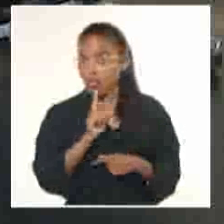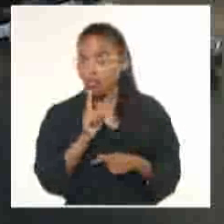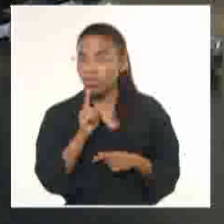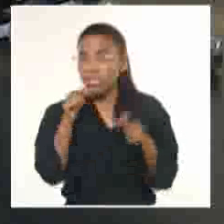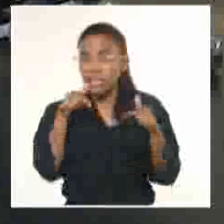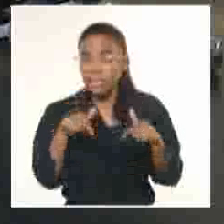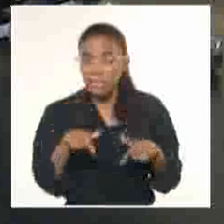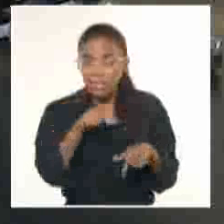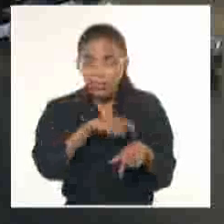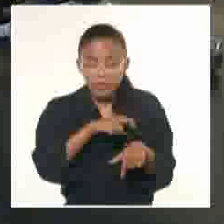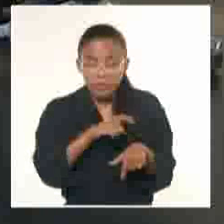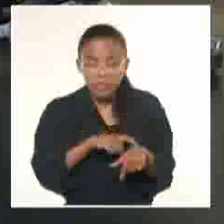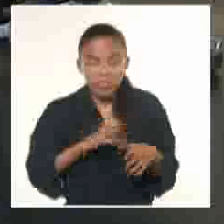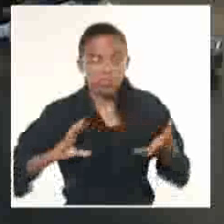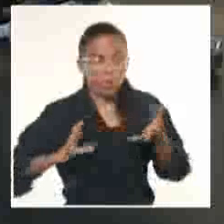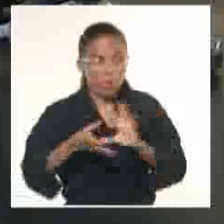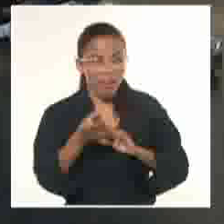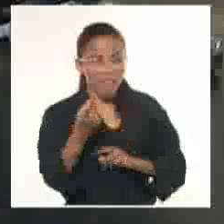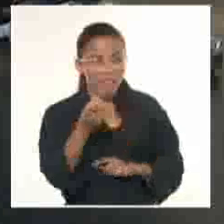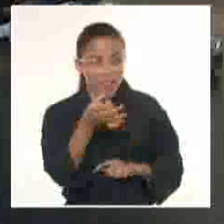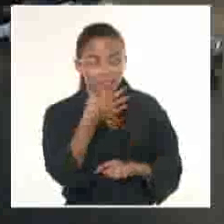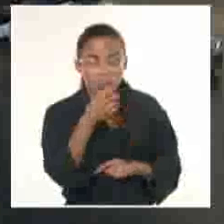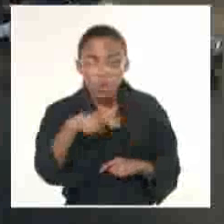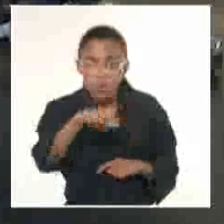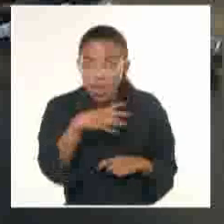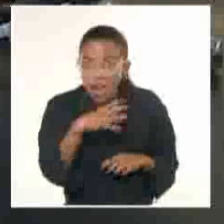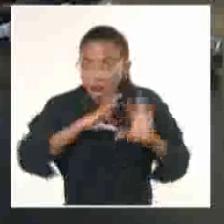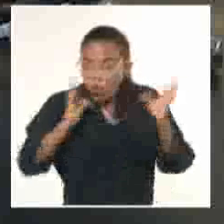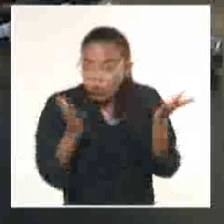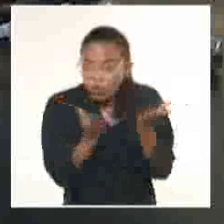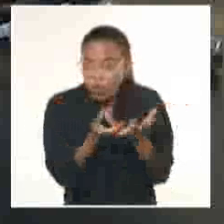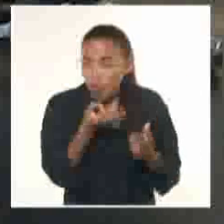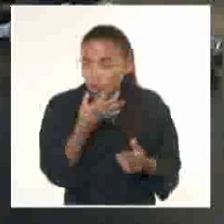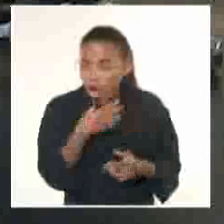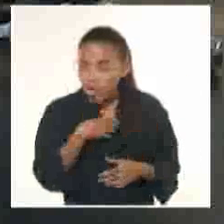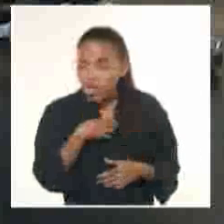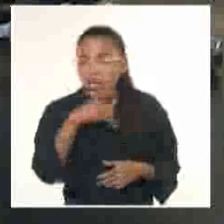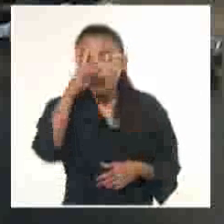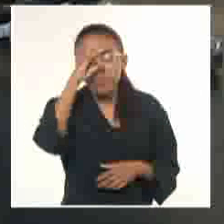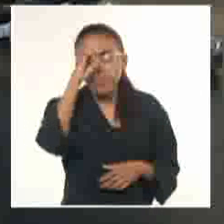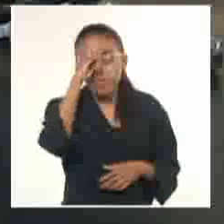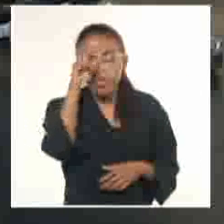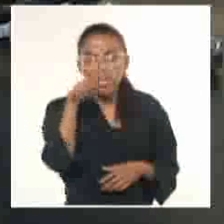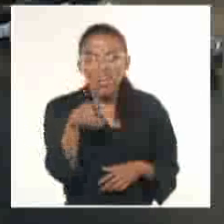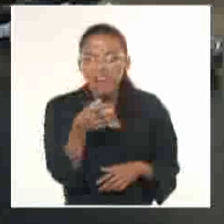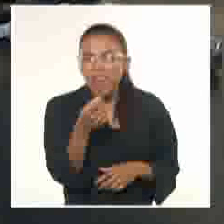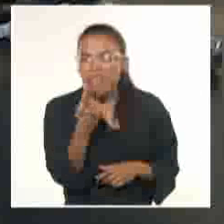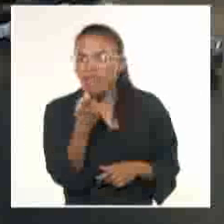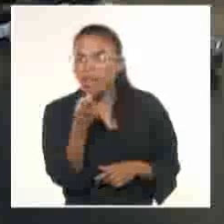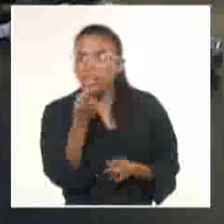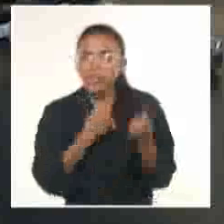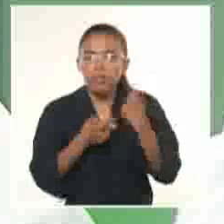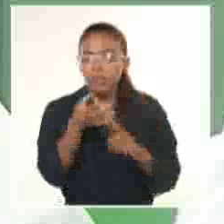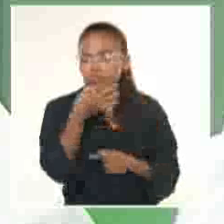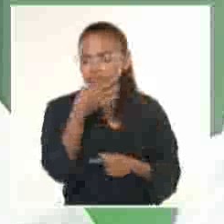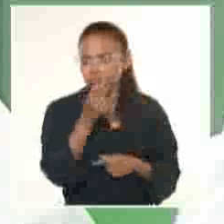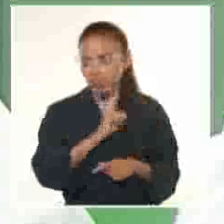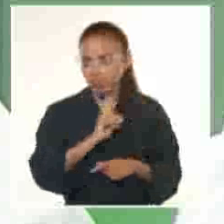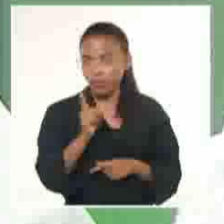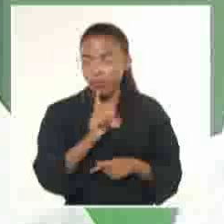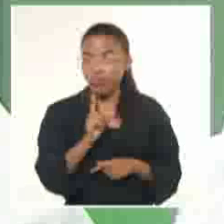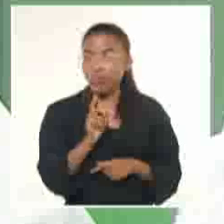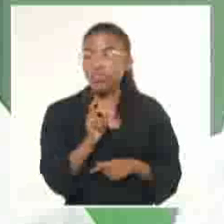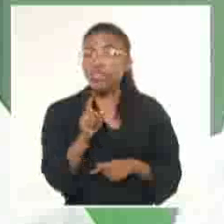con los medicamentos. ¿Y ustedes tenían todos los medicamentos? Todos los medicamentos. A este paciente no le faltó ningún medicamento. Incluso fue el